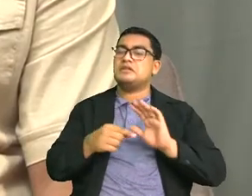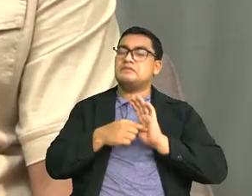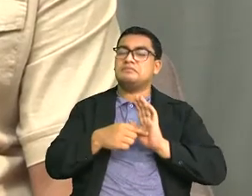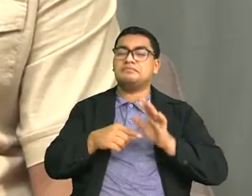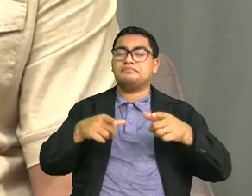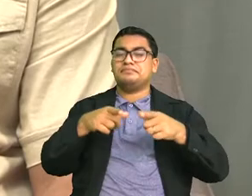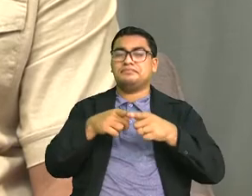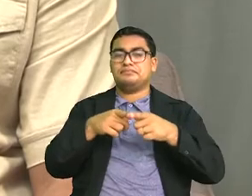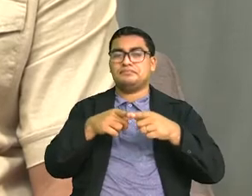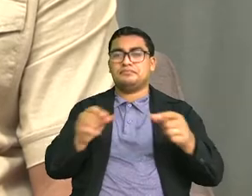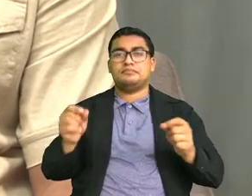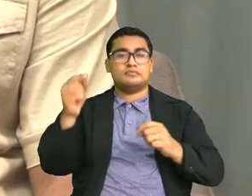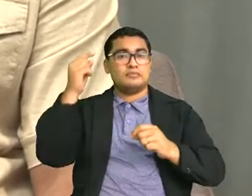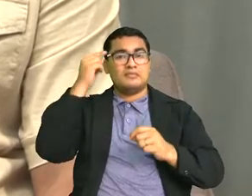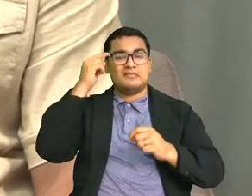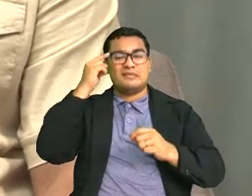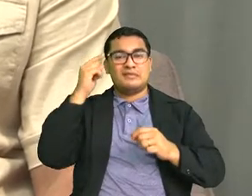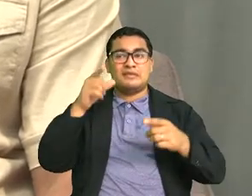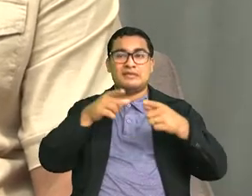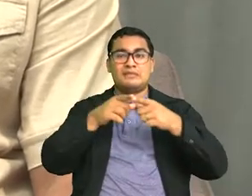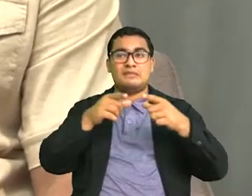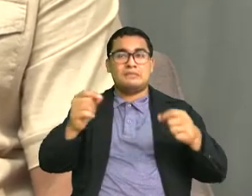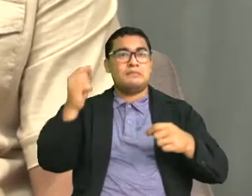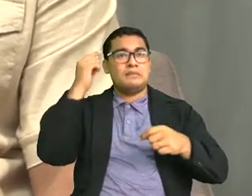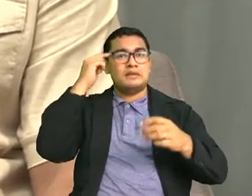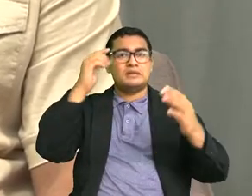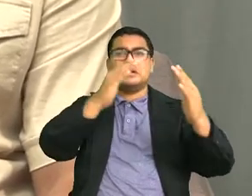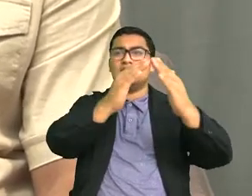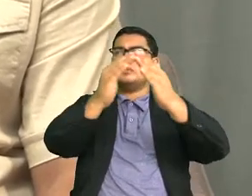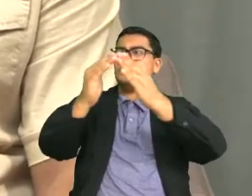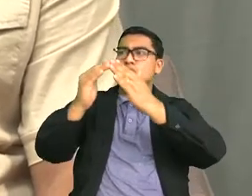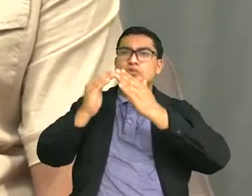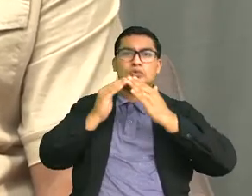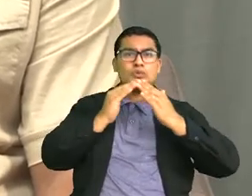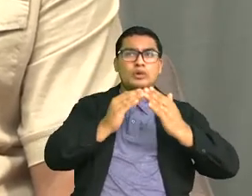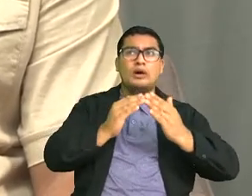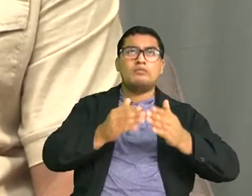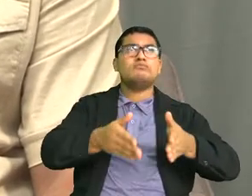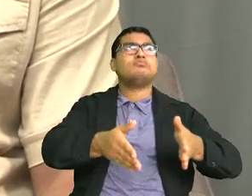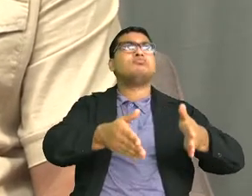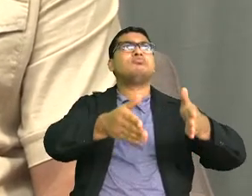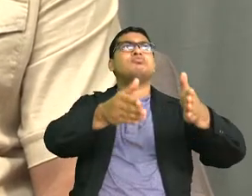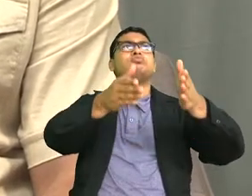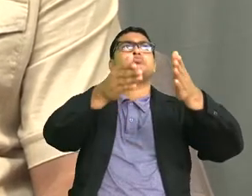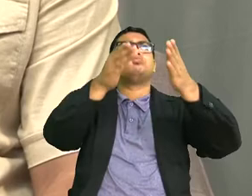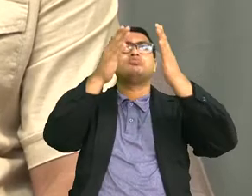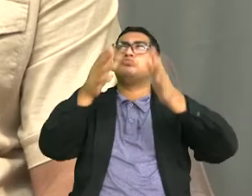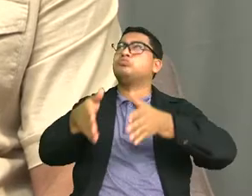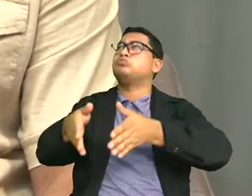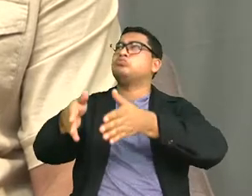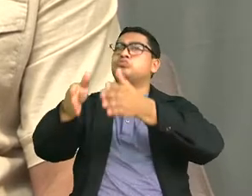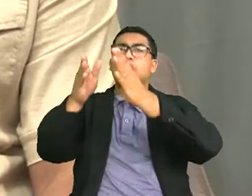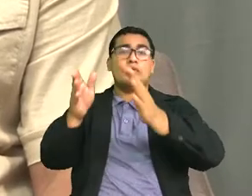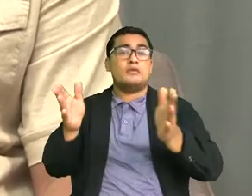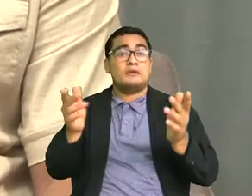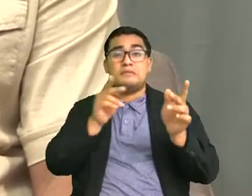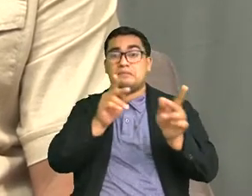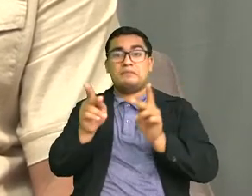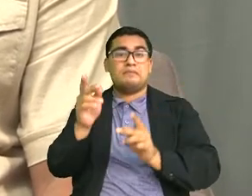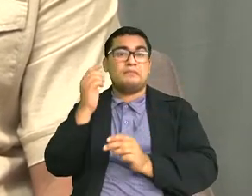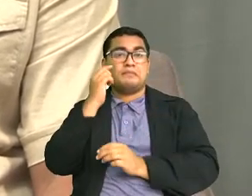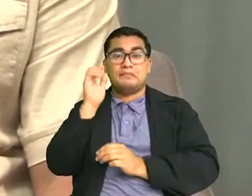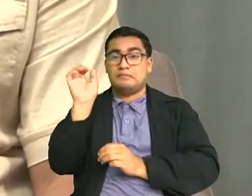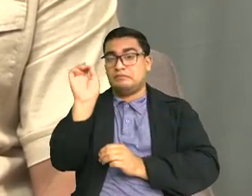pensar en managua tal vez pensamos solamente en la capital no muchas personas al menos no conocen pero